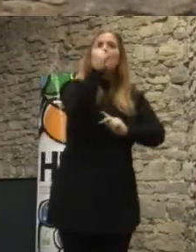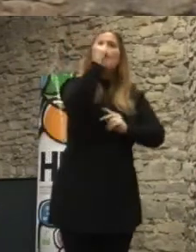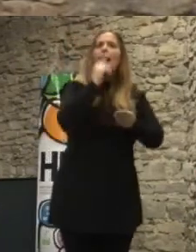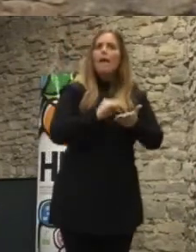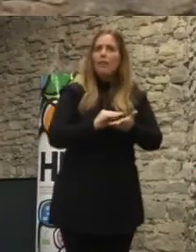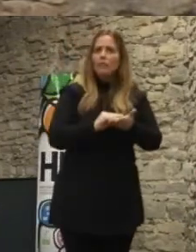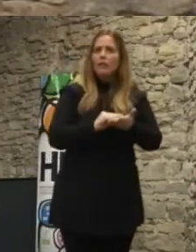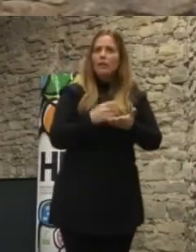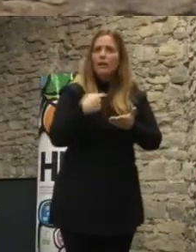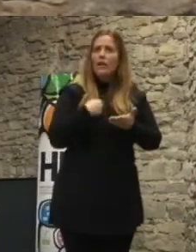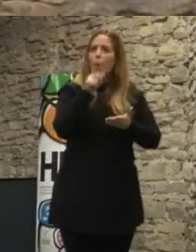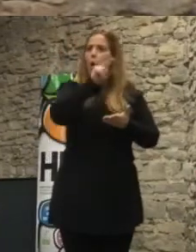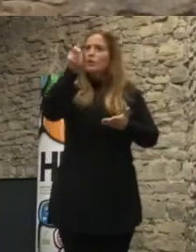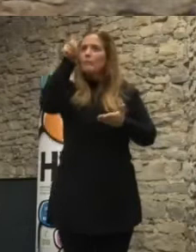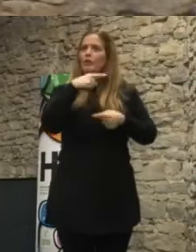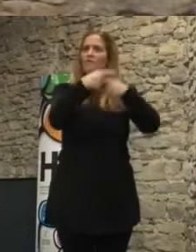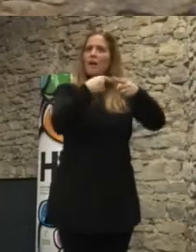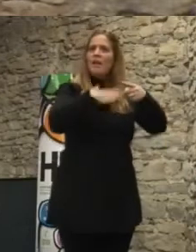no es de mi familia.